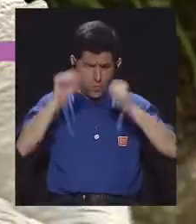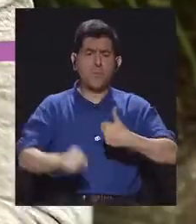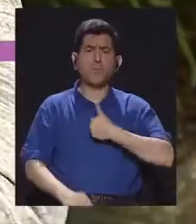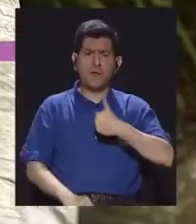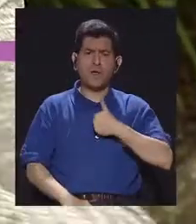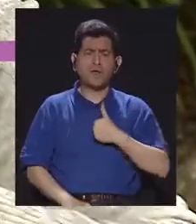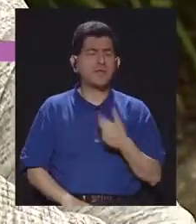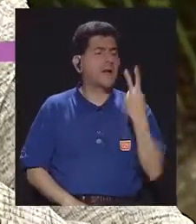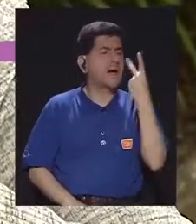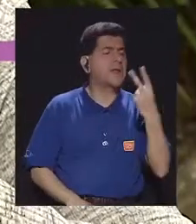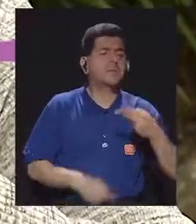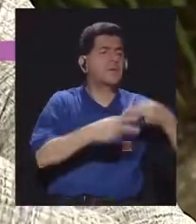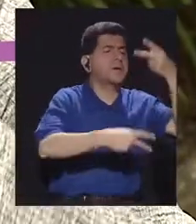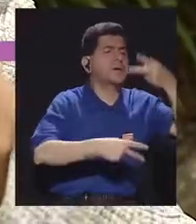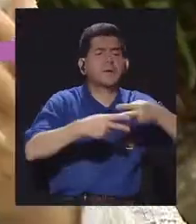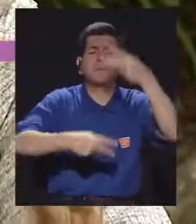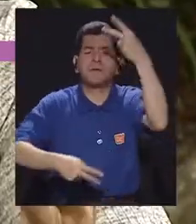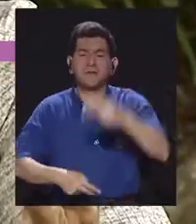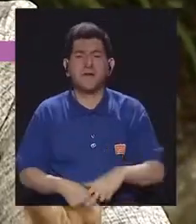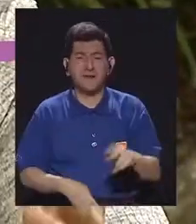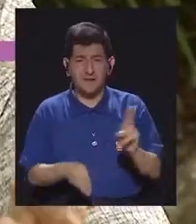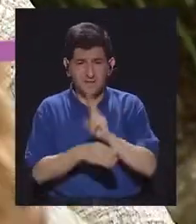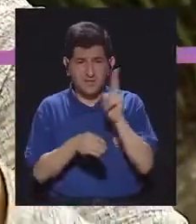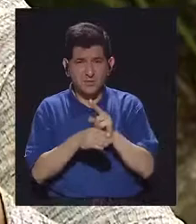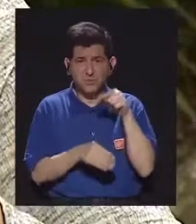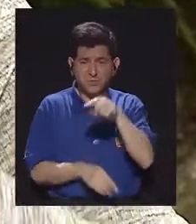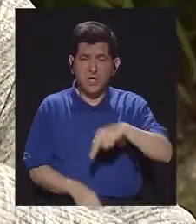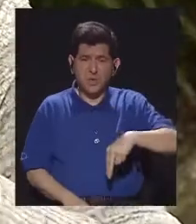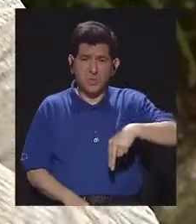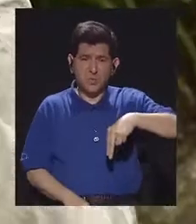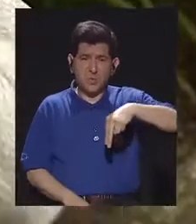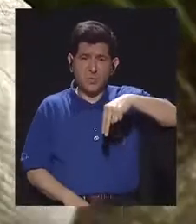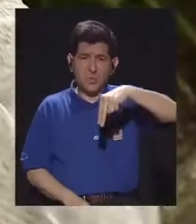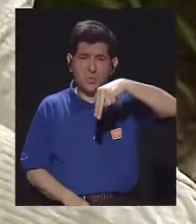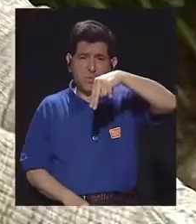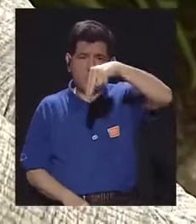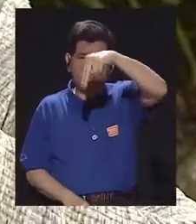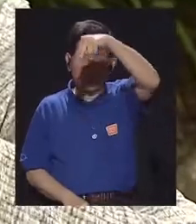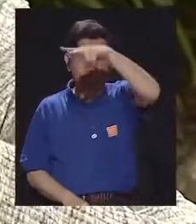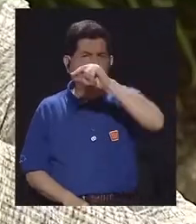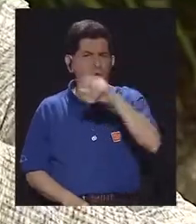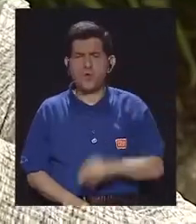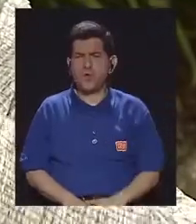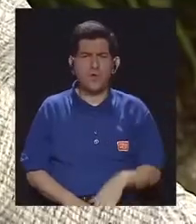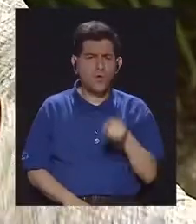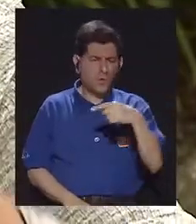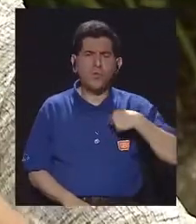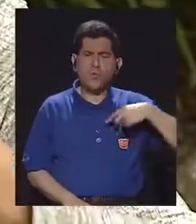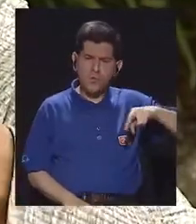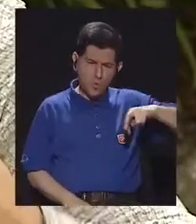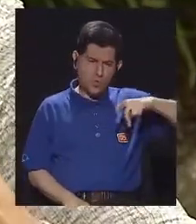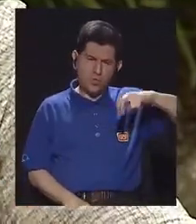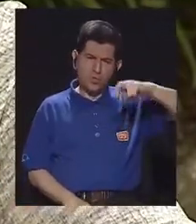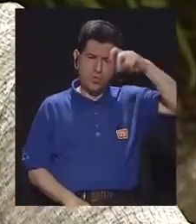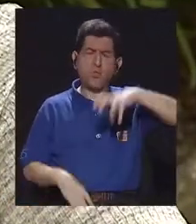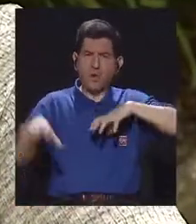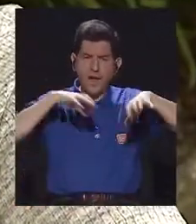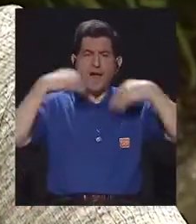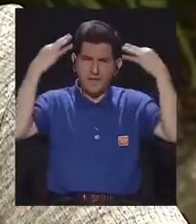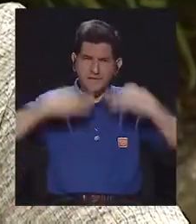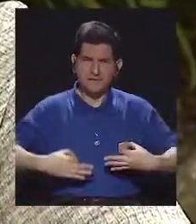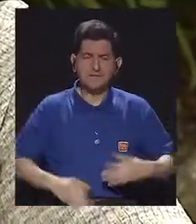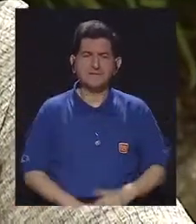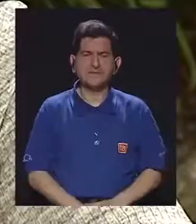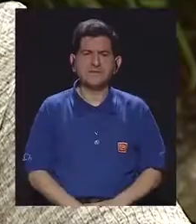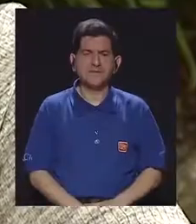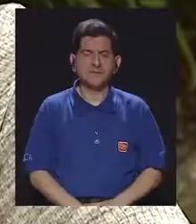puede hacer cuando anda ventaneando. Y en lugar de utilizar la escalera eléctrica, utilicemos la escalera manual, sí. Caminemos, hagamos actividad física.